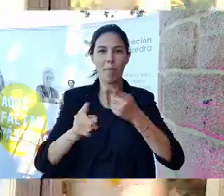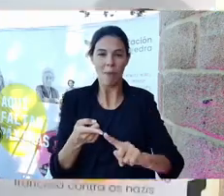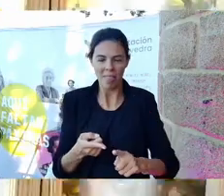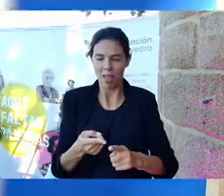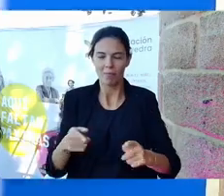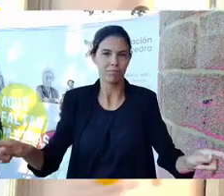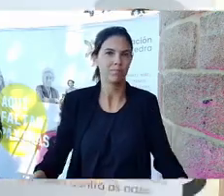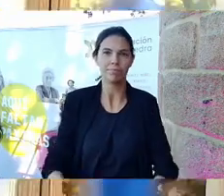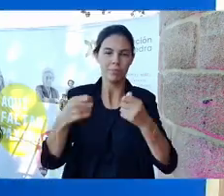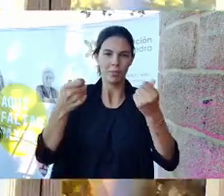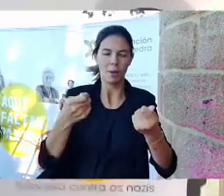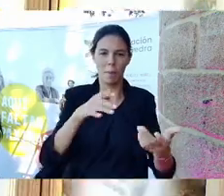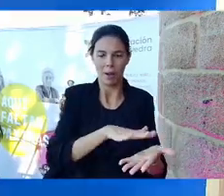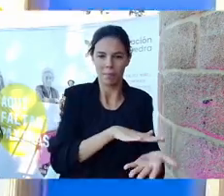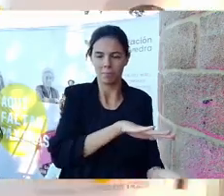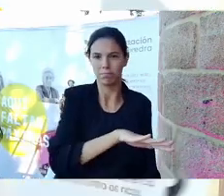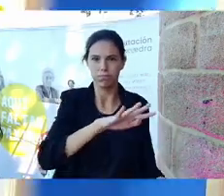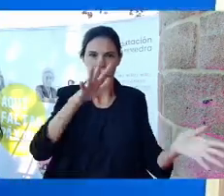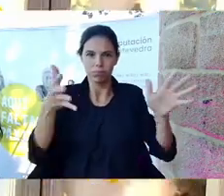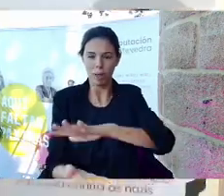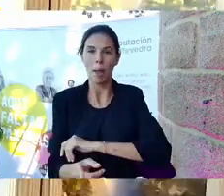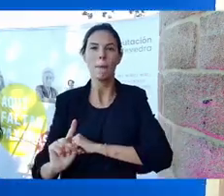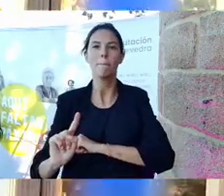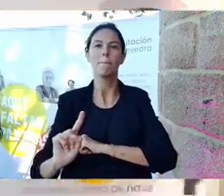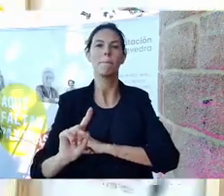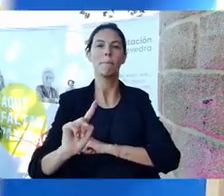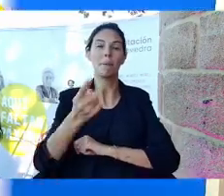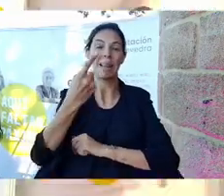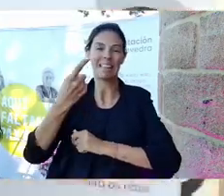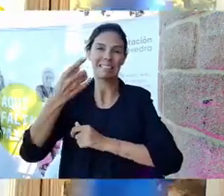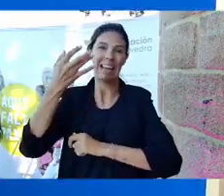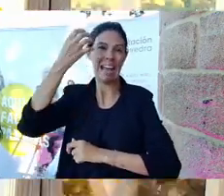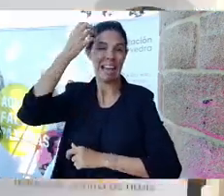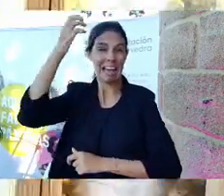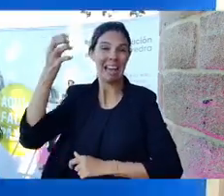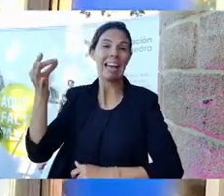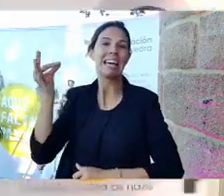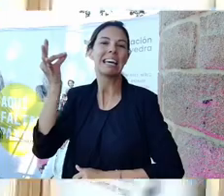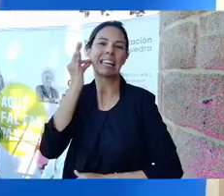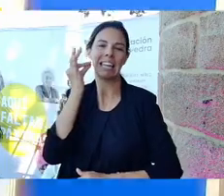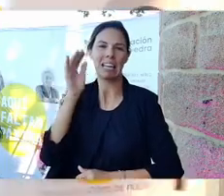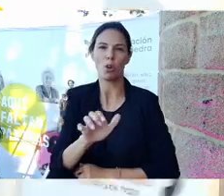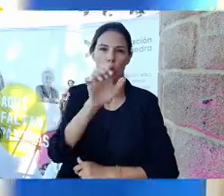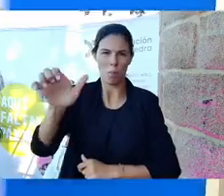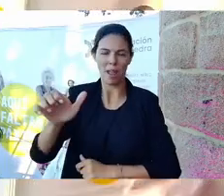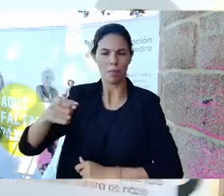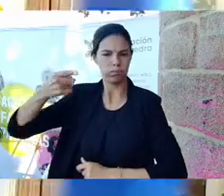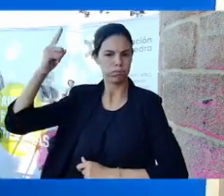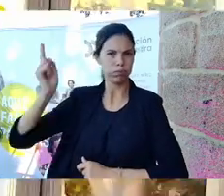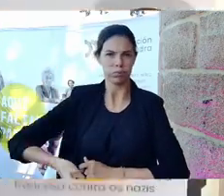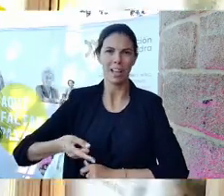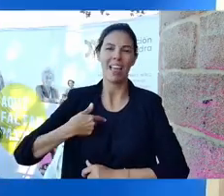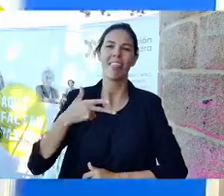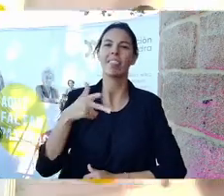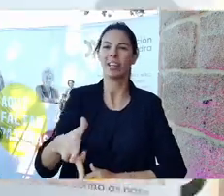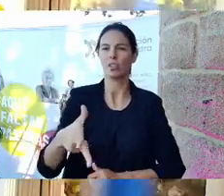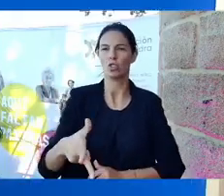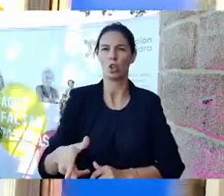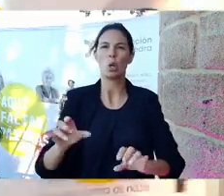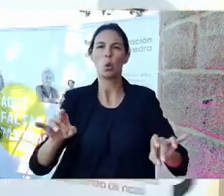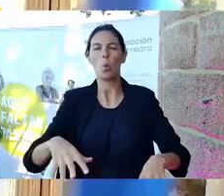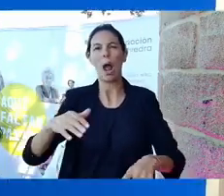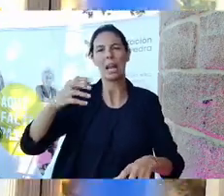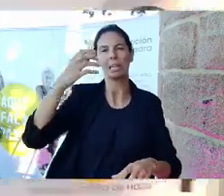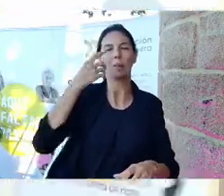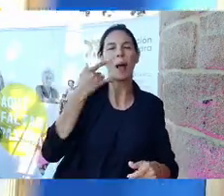Idade Media para convertirse, pois, na primeira reina europea en exercer un reinado de pleno